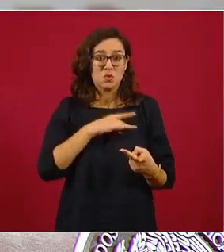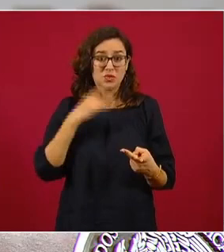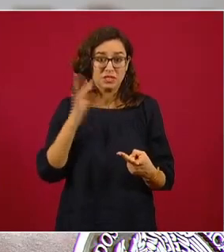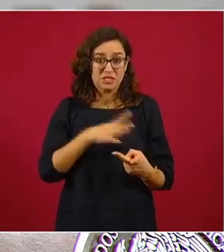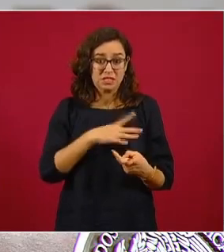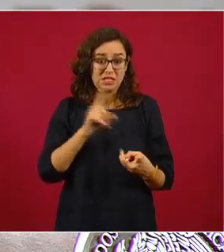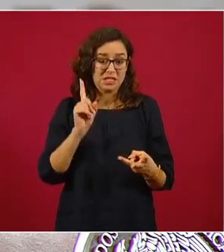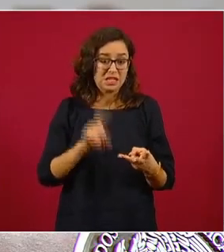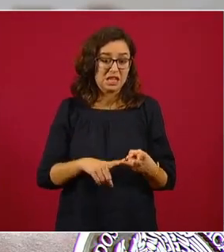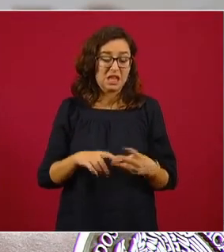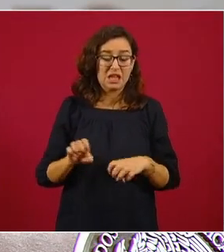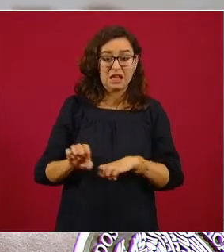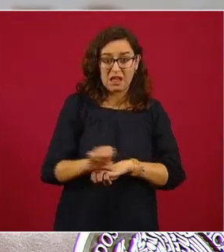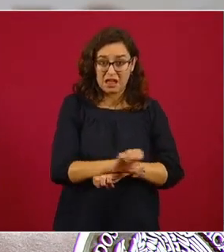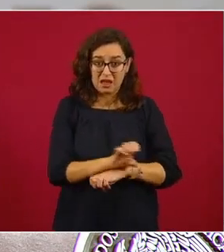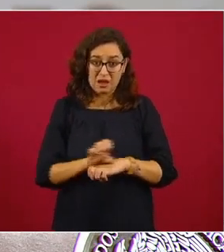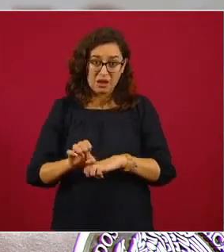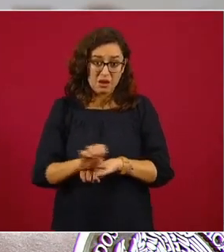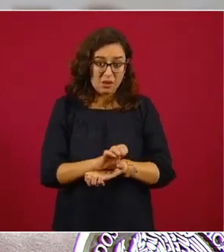que en Ecuador,